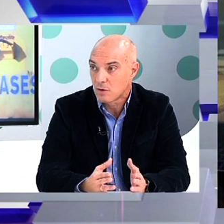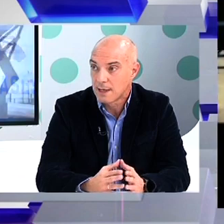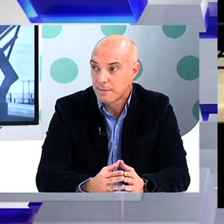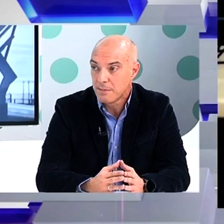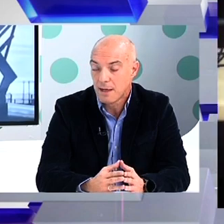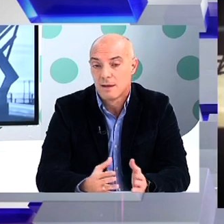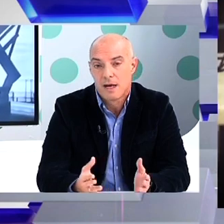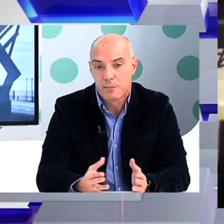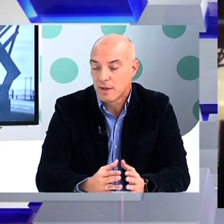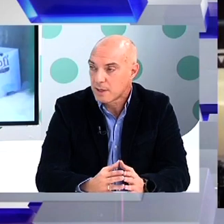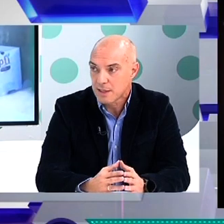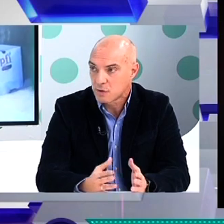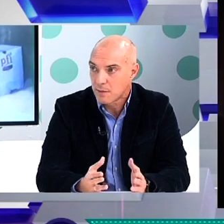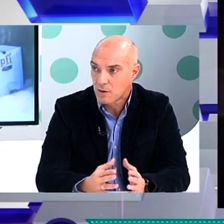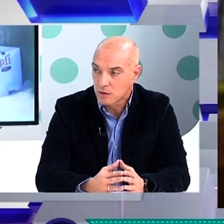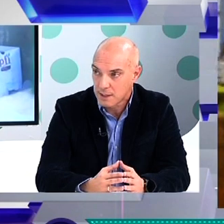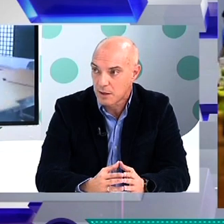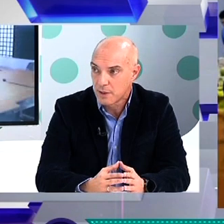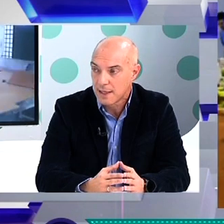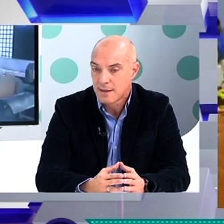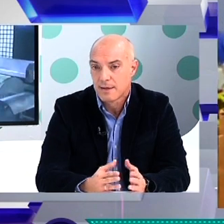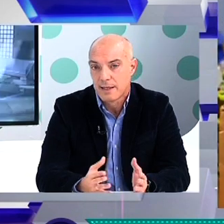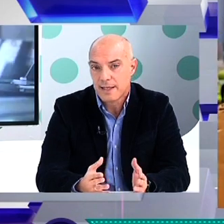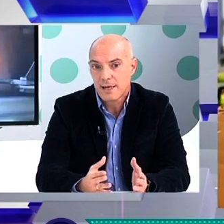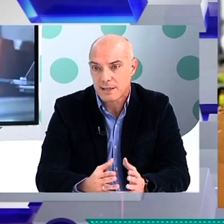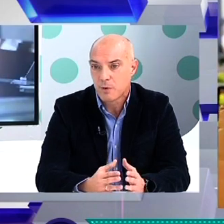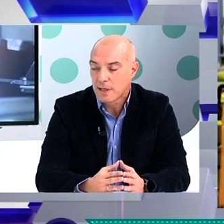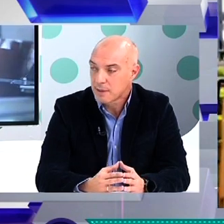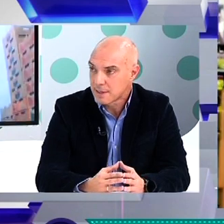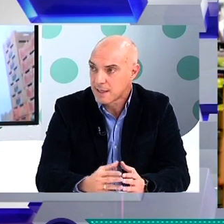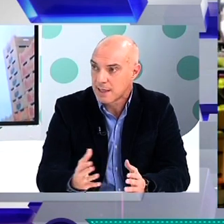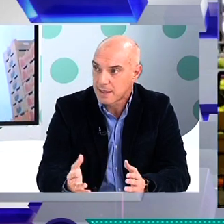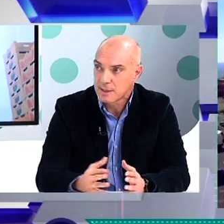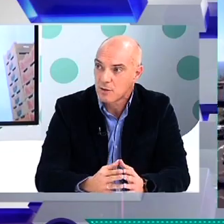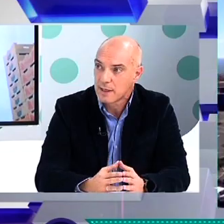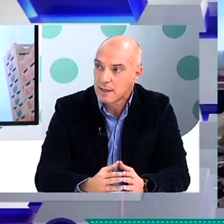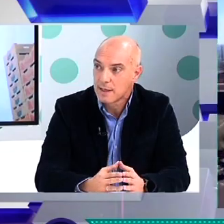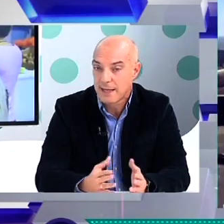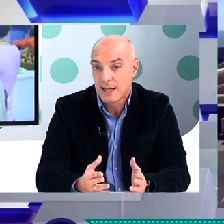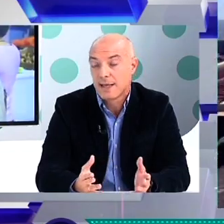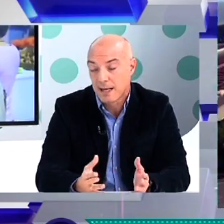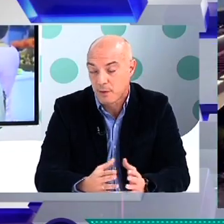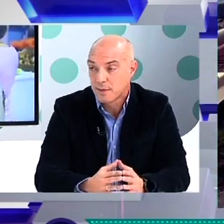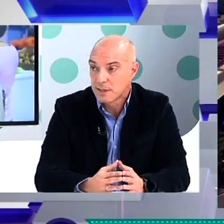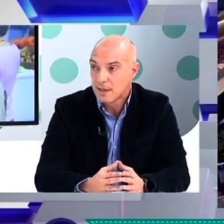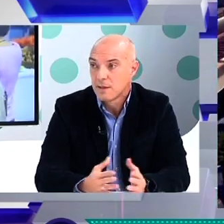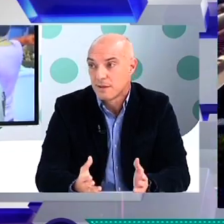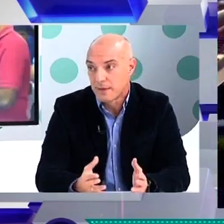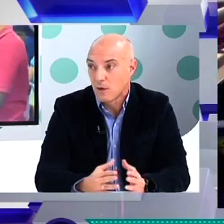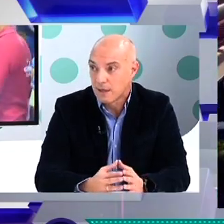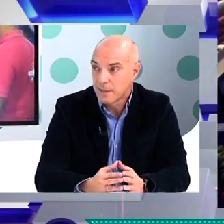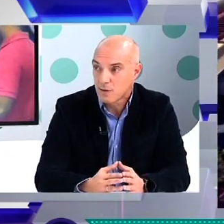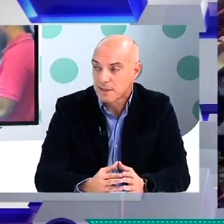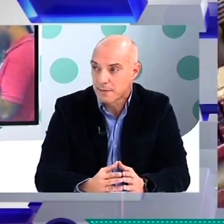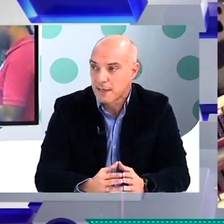dentro de la misma han podido realizar su trabajo con total seguridad y así poder abastecer al resto de la isla y de la provincia de